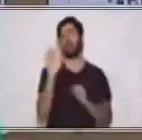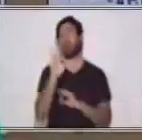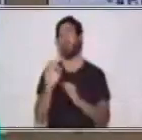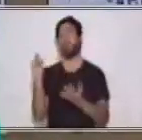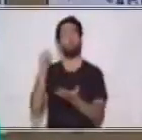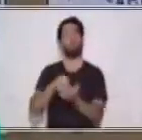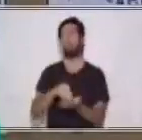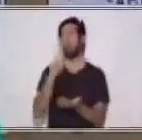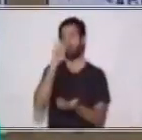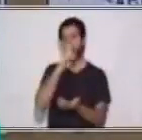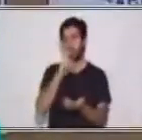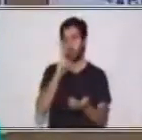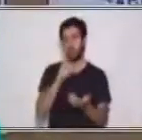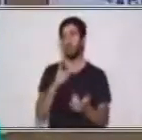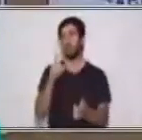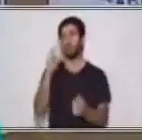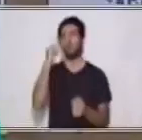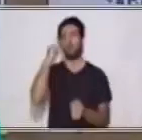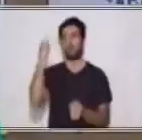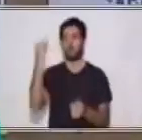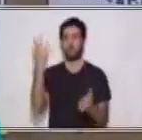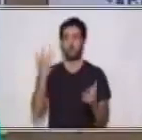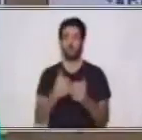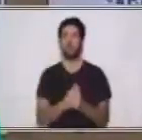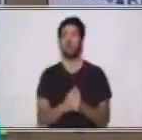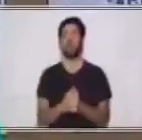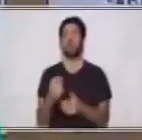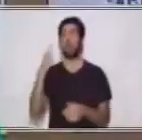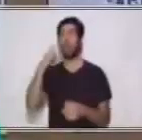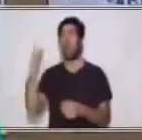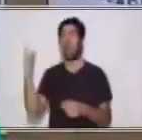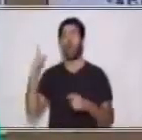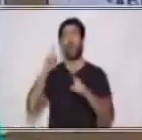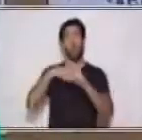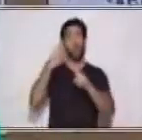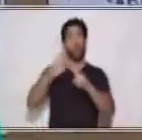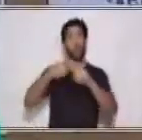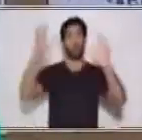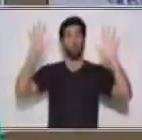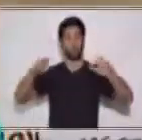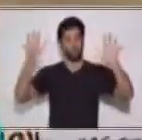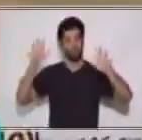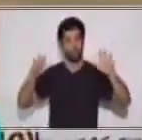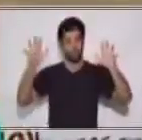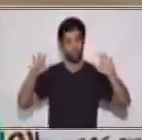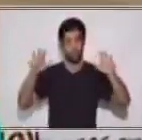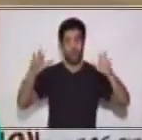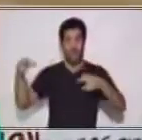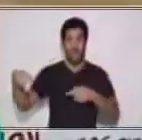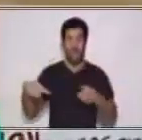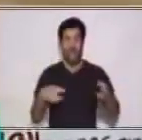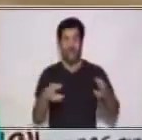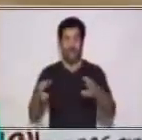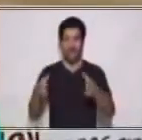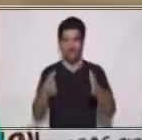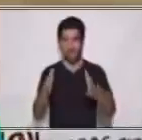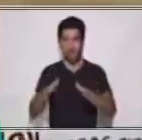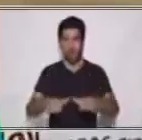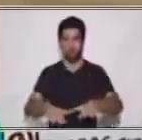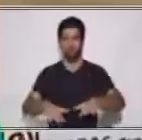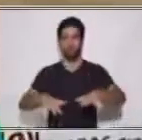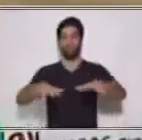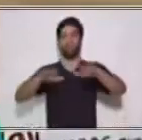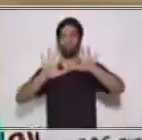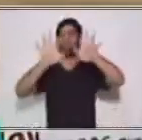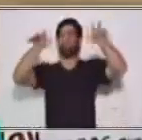es, durante la época lluviosa los ríos crecen. Cuando nosotros vemos noticias o leemos alguna noticia